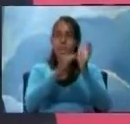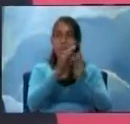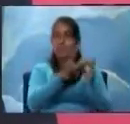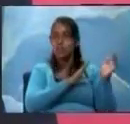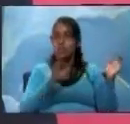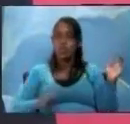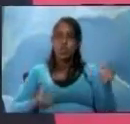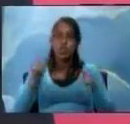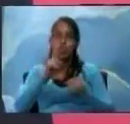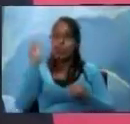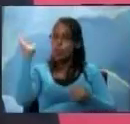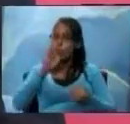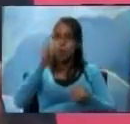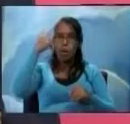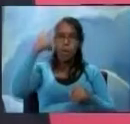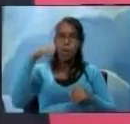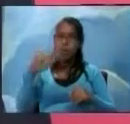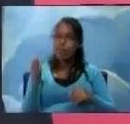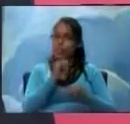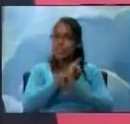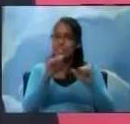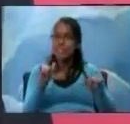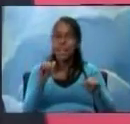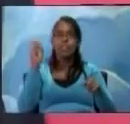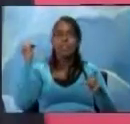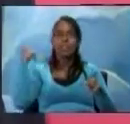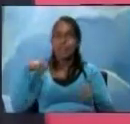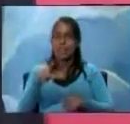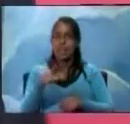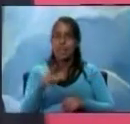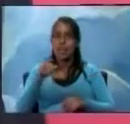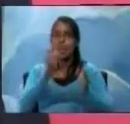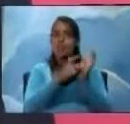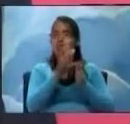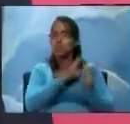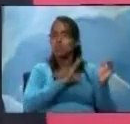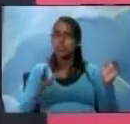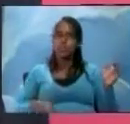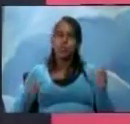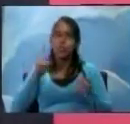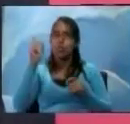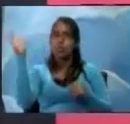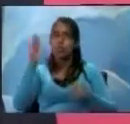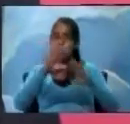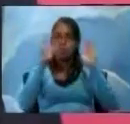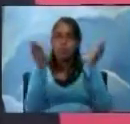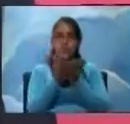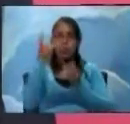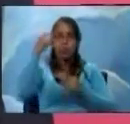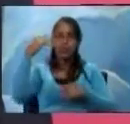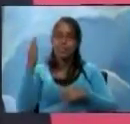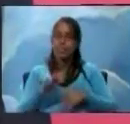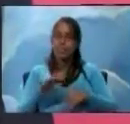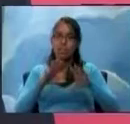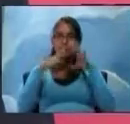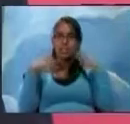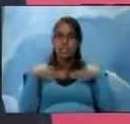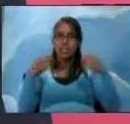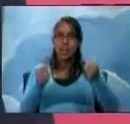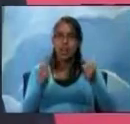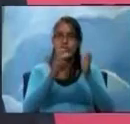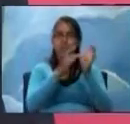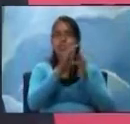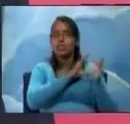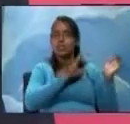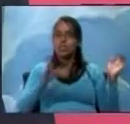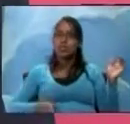Jesús no vino para los que ya tenían. Jesús no vino al mundo para los que estaban sanos. Jesús vino al